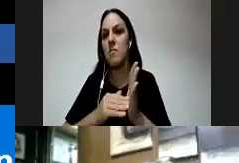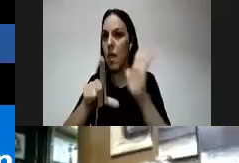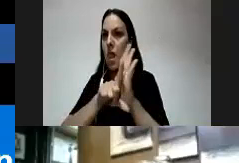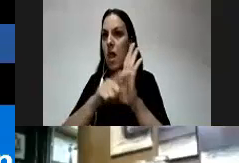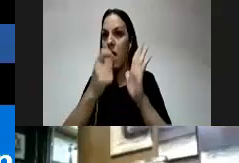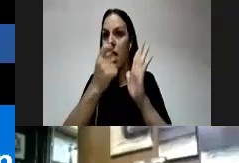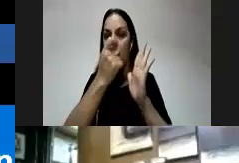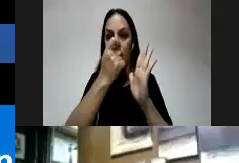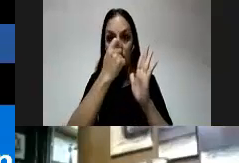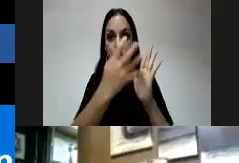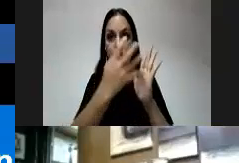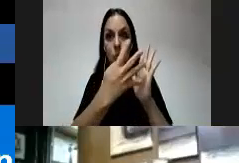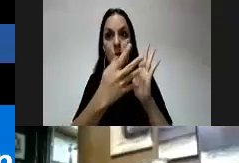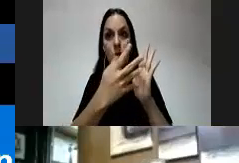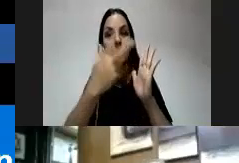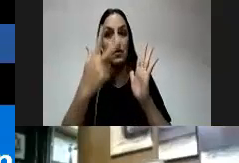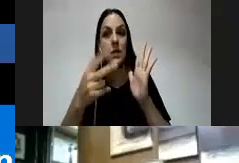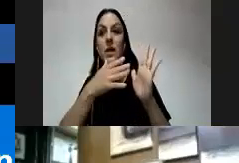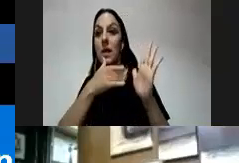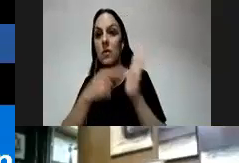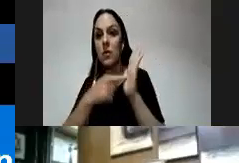24.314 dispone. Artículo 22.